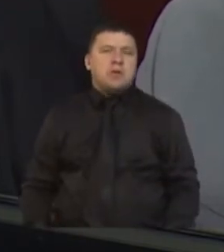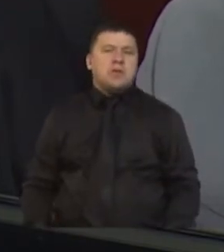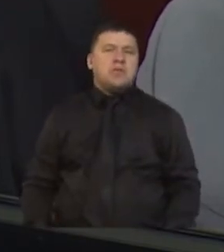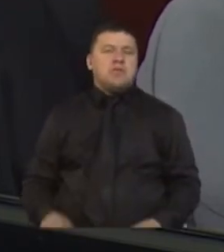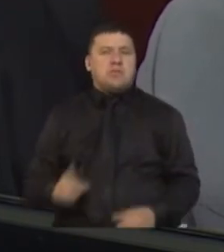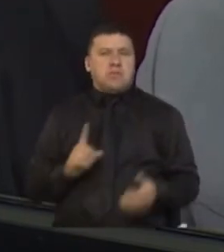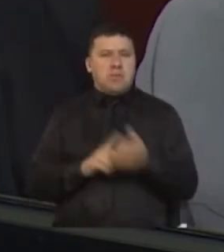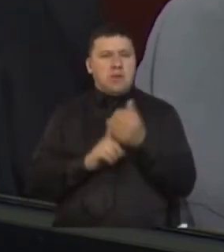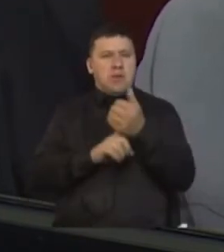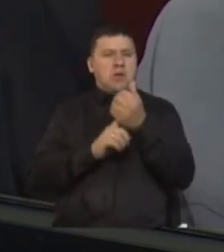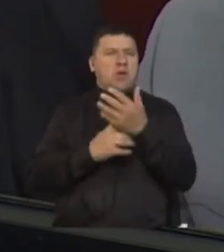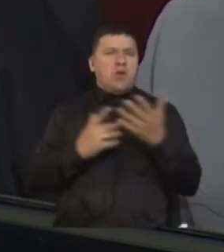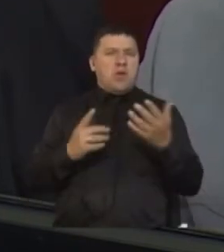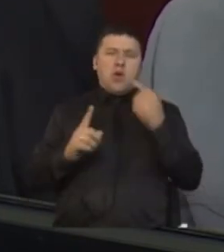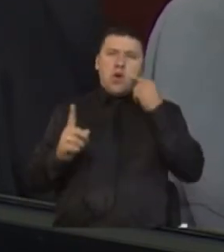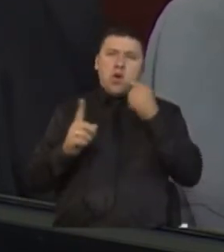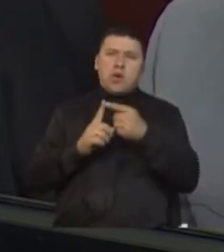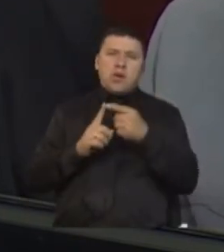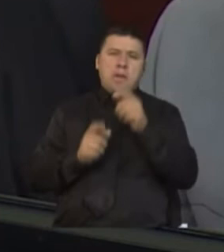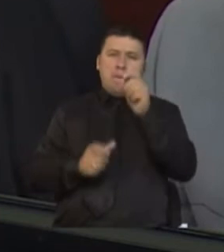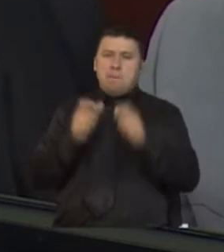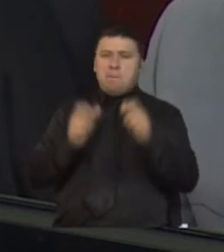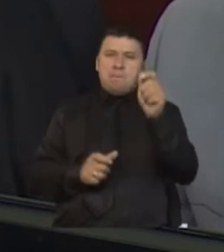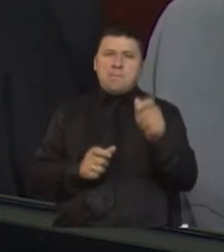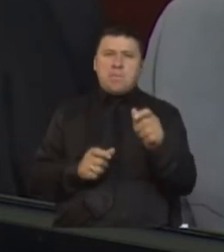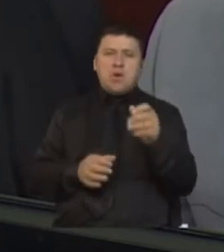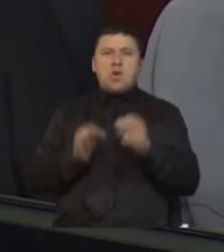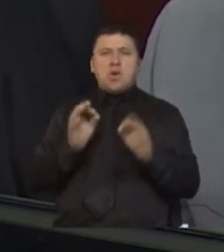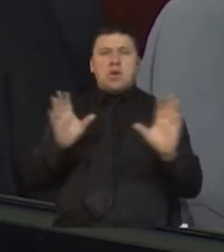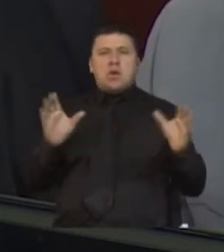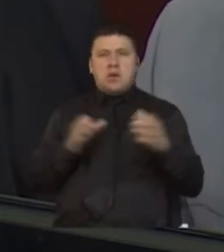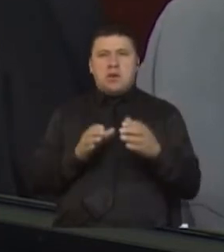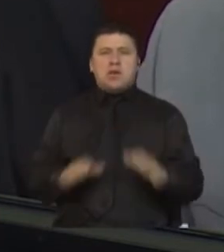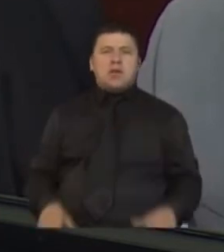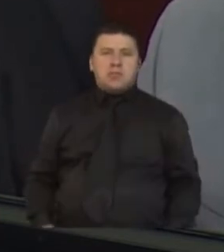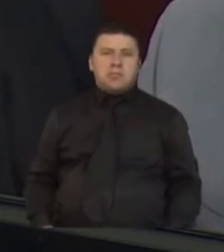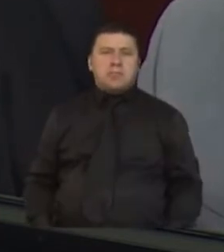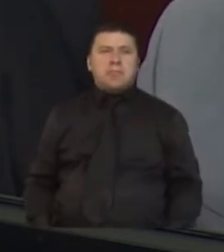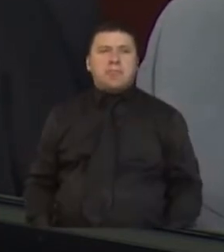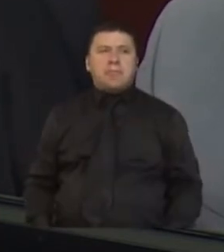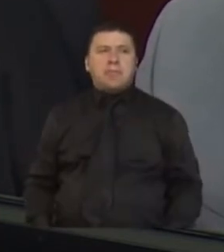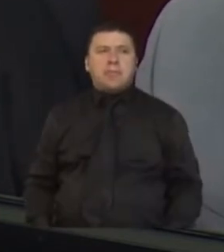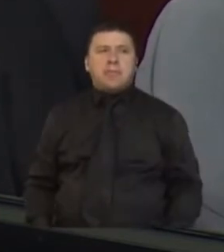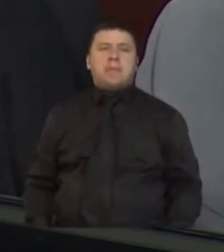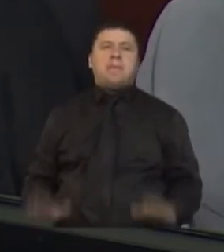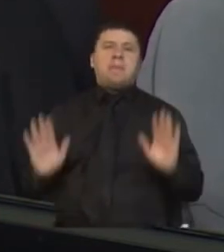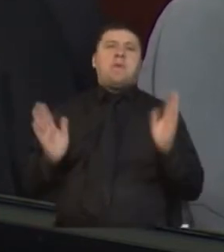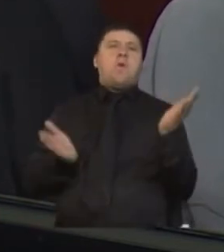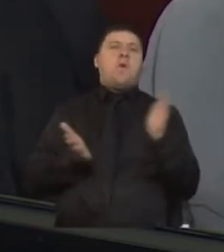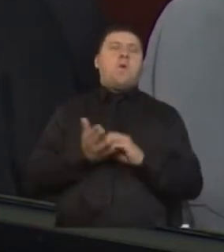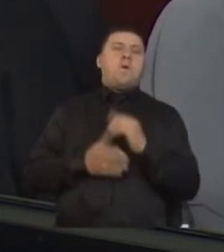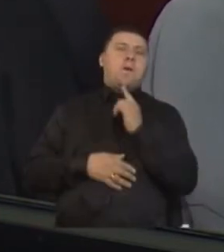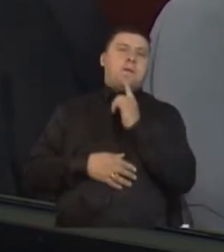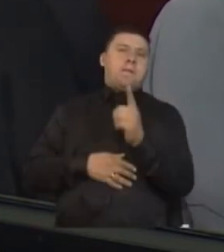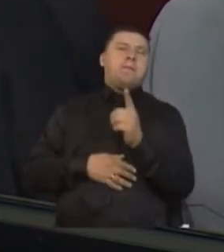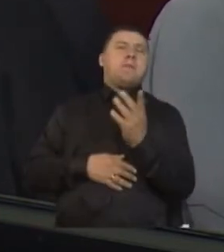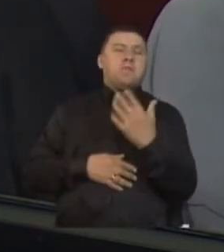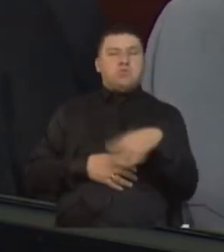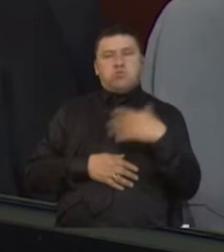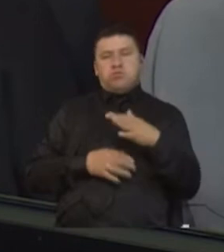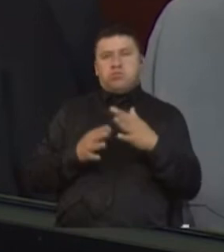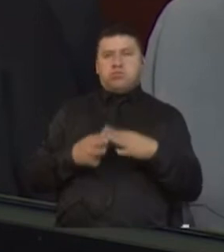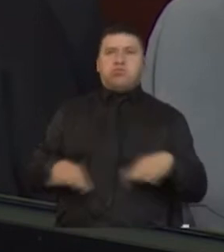localizar e identificar objetos y personas con fines judiciales, etcétera. Vuelvo y digo, este tratado es